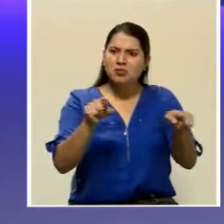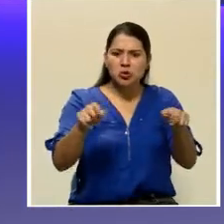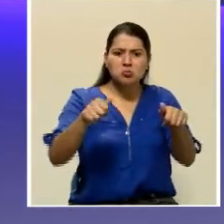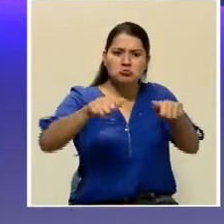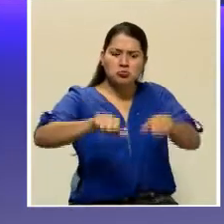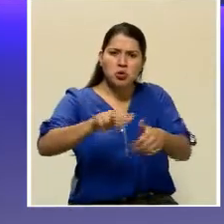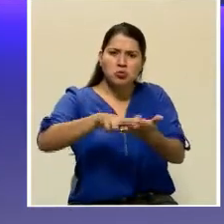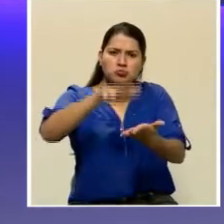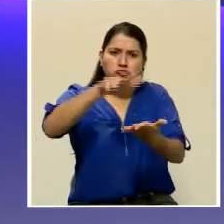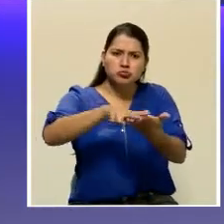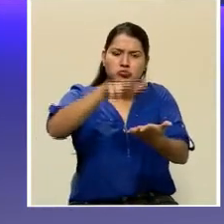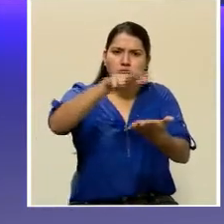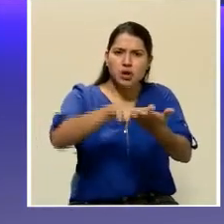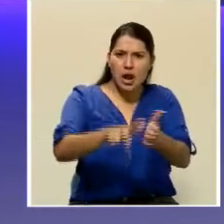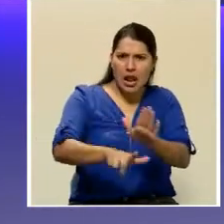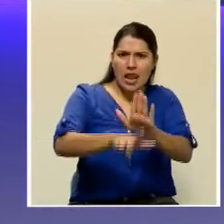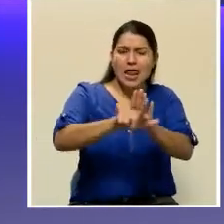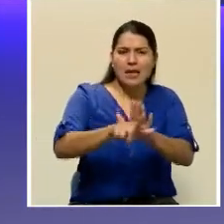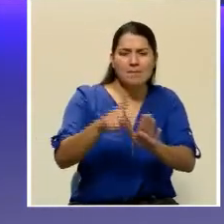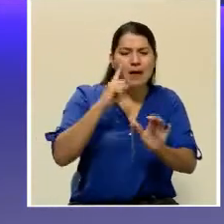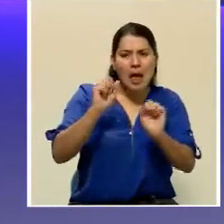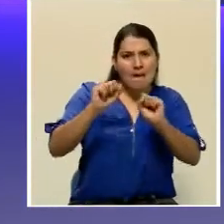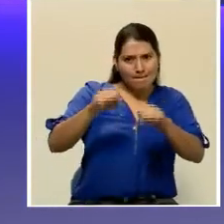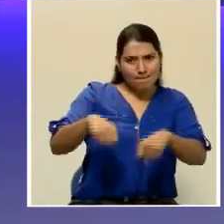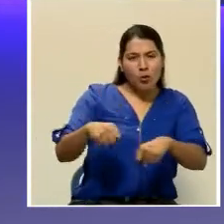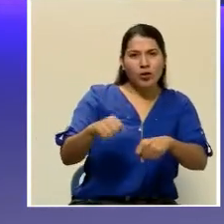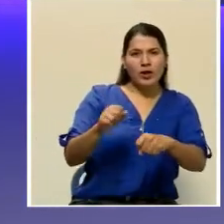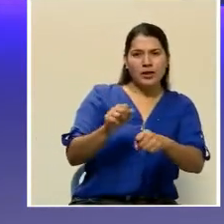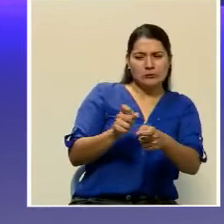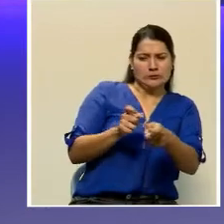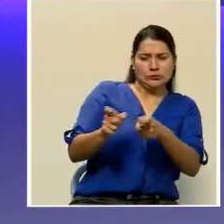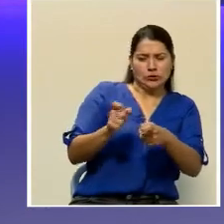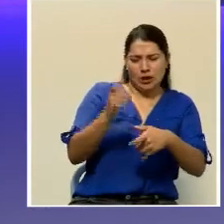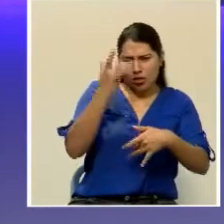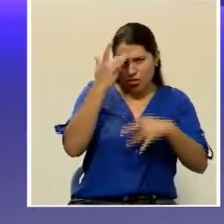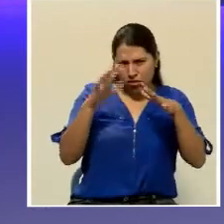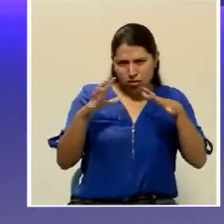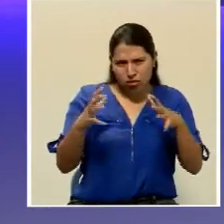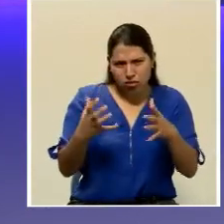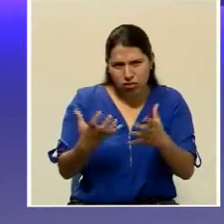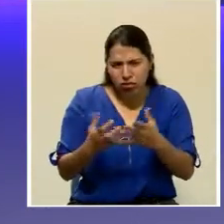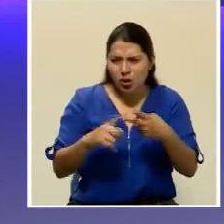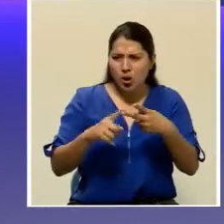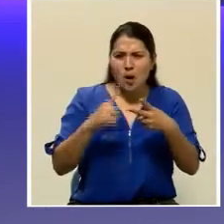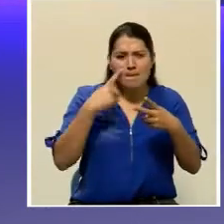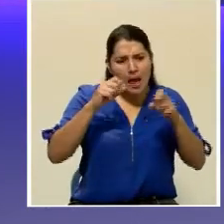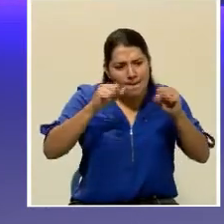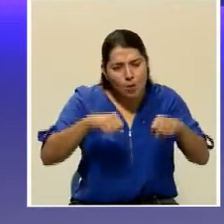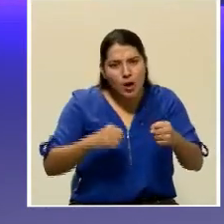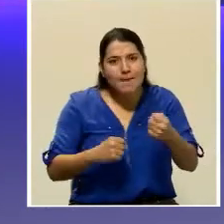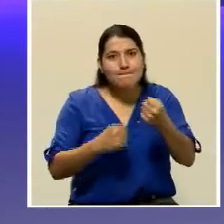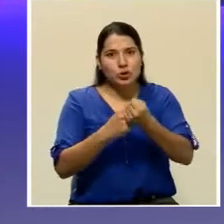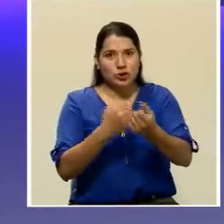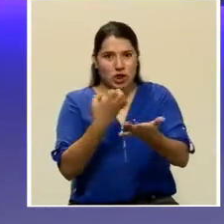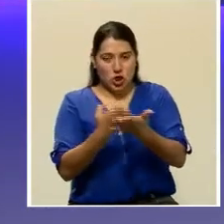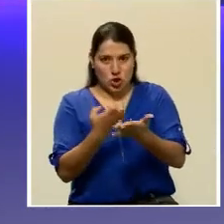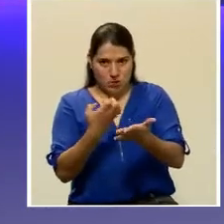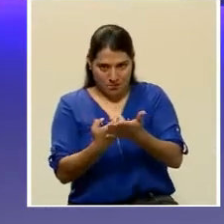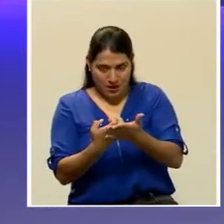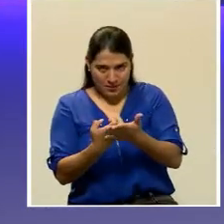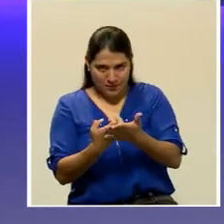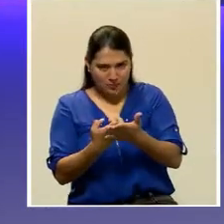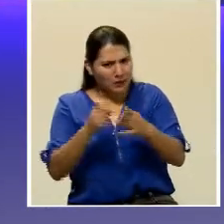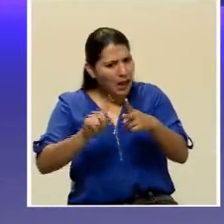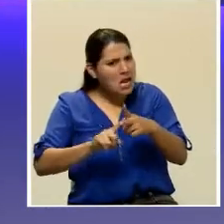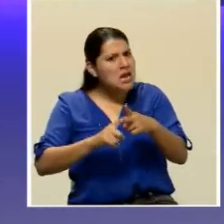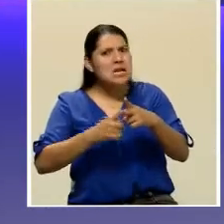contagio y para dar soporte a las víctimas económicas del virus. Esa luna de miel